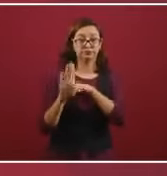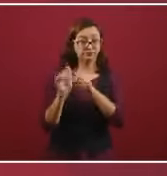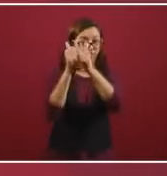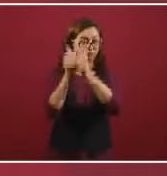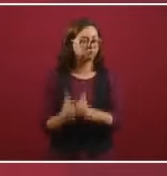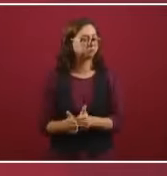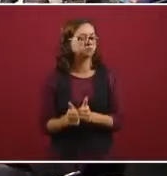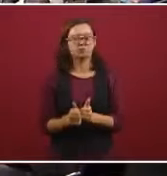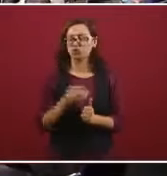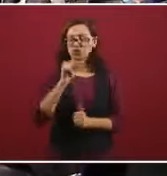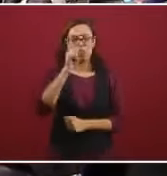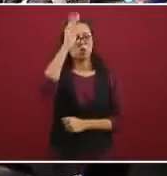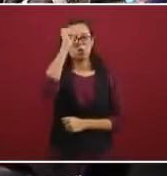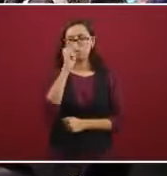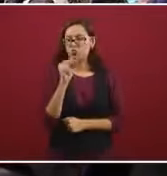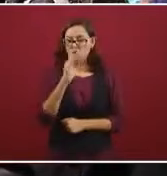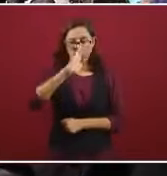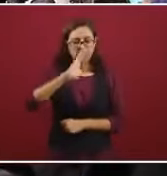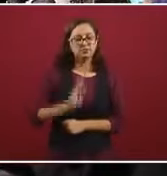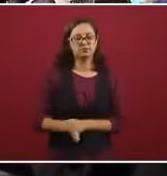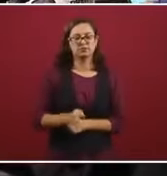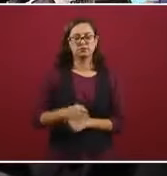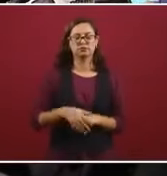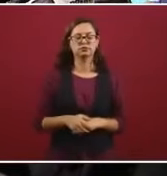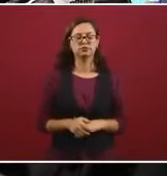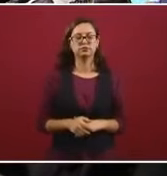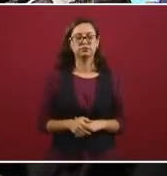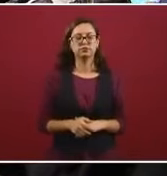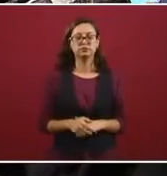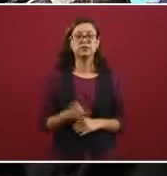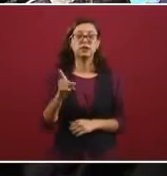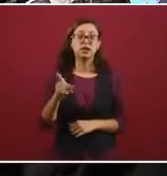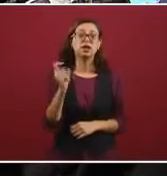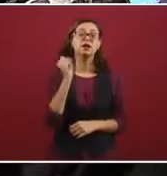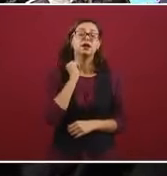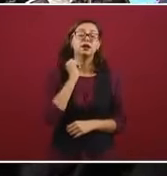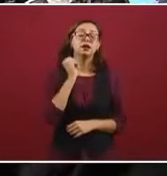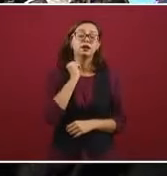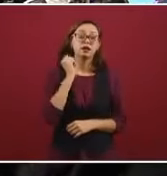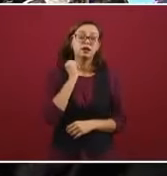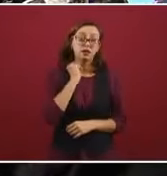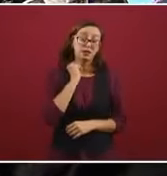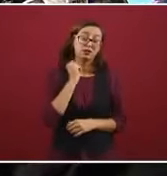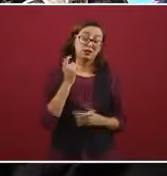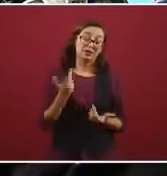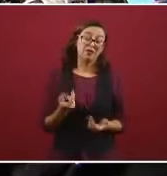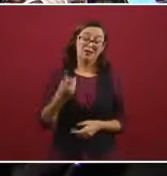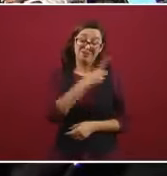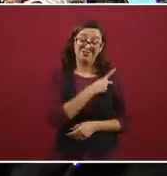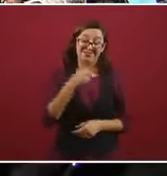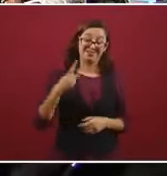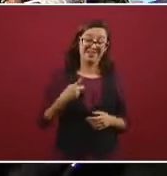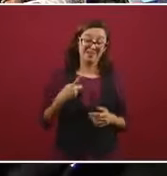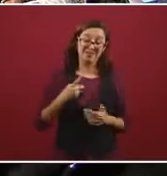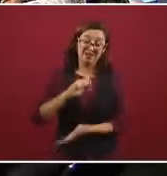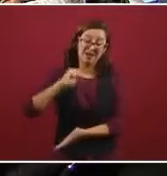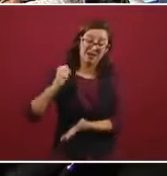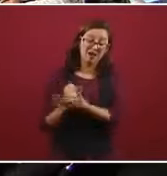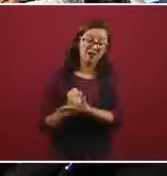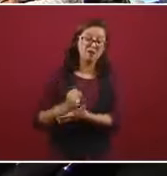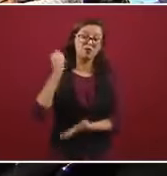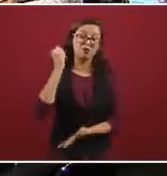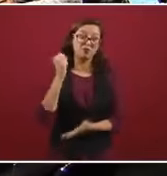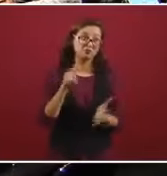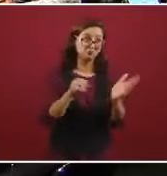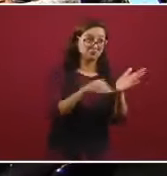aceptarían en el Senado de la República. El Senado de la República tendría, como es un tratado, que aprobarlo.